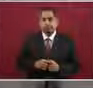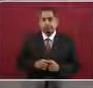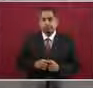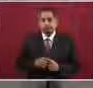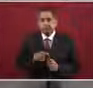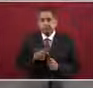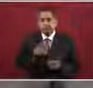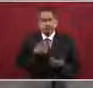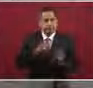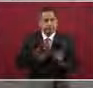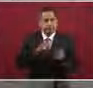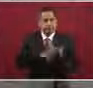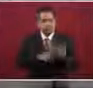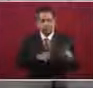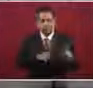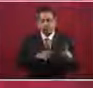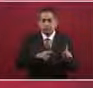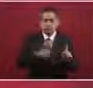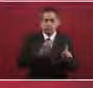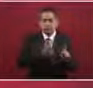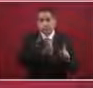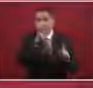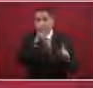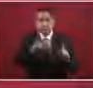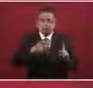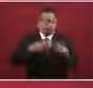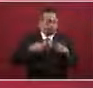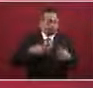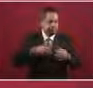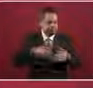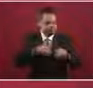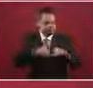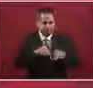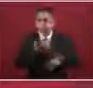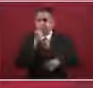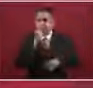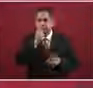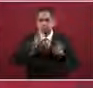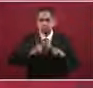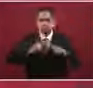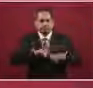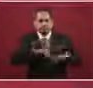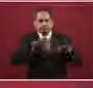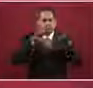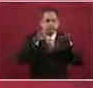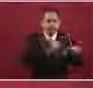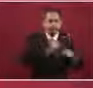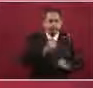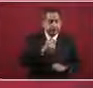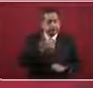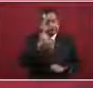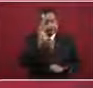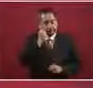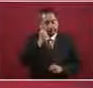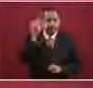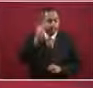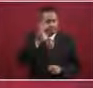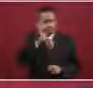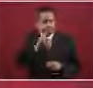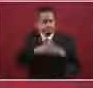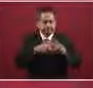el sacrificio, arriesgan hasta la vida quienes detienen a delincuentes. Muchos